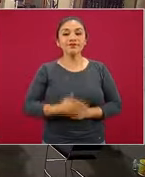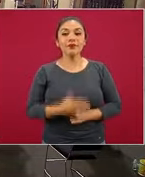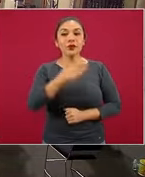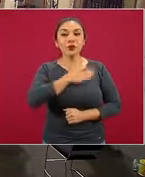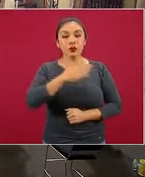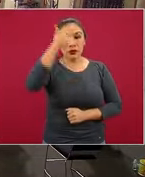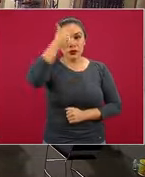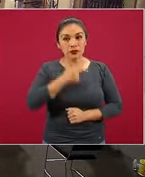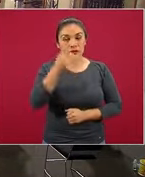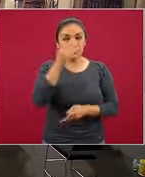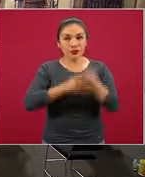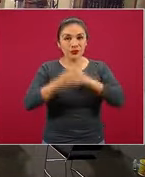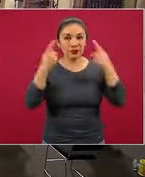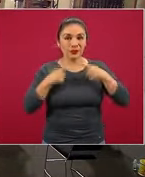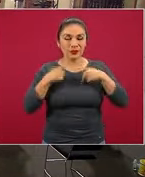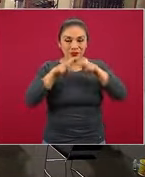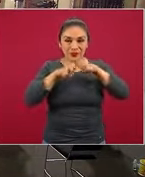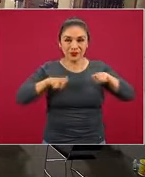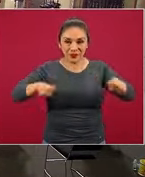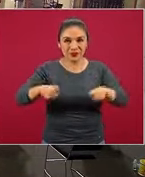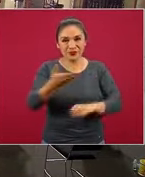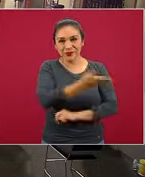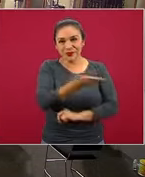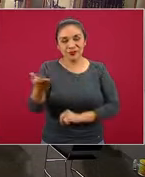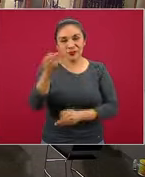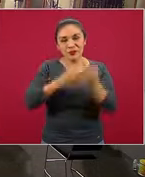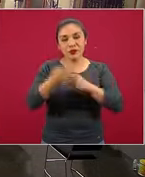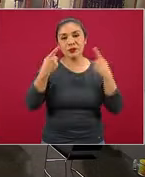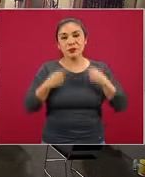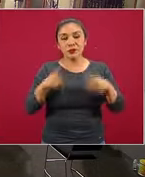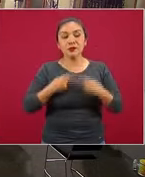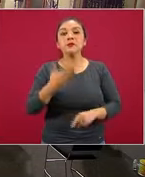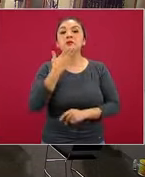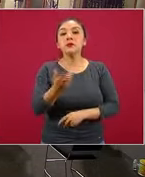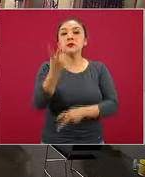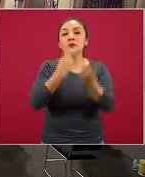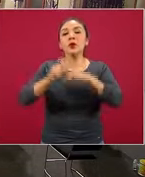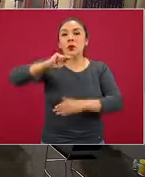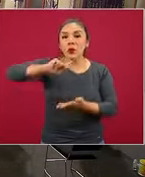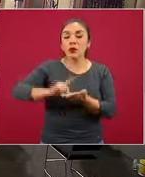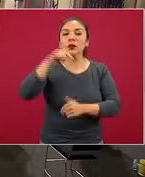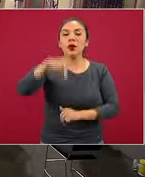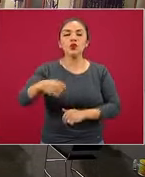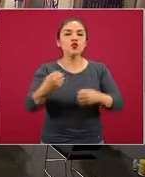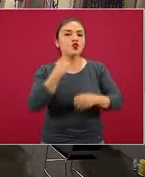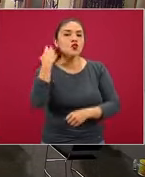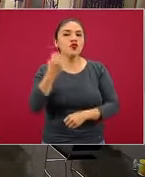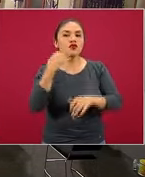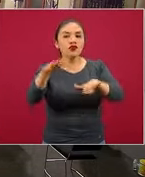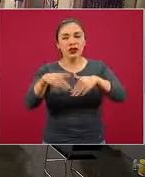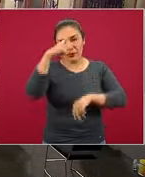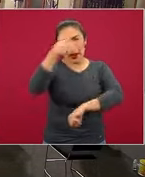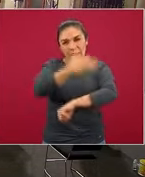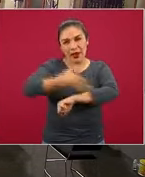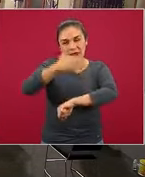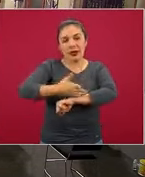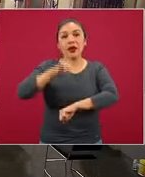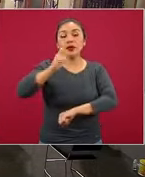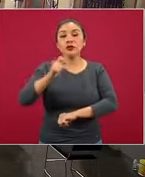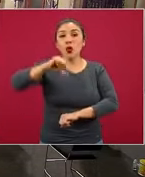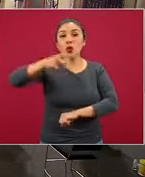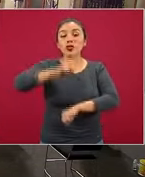buenas noches ya con todas y con todos. Bienvenidos nuevamente a esta conferencia vespertina, ya la